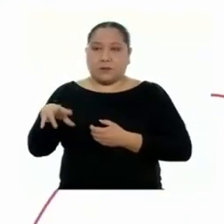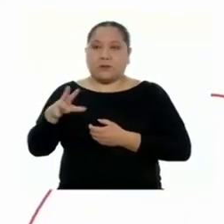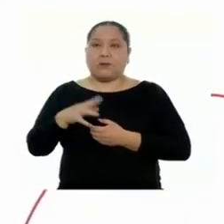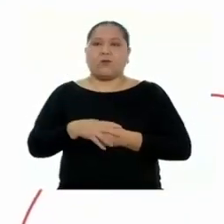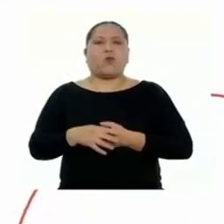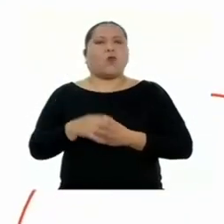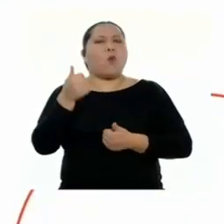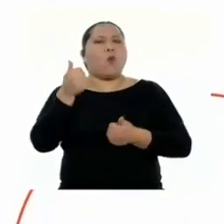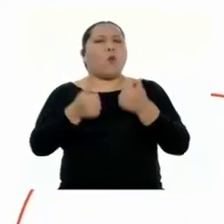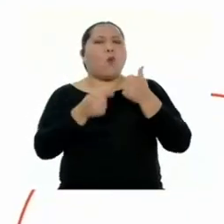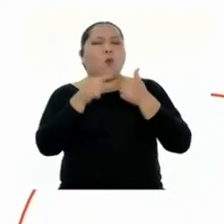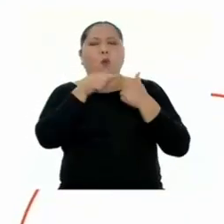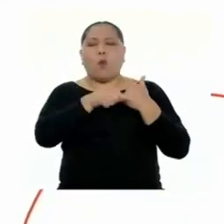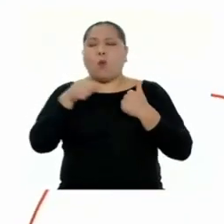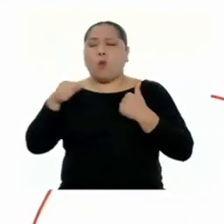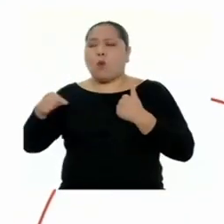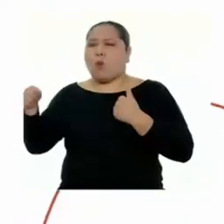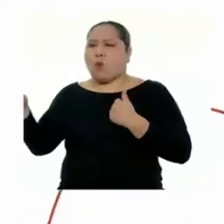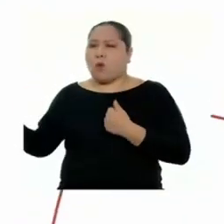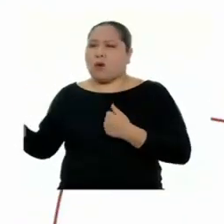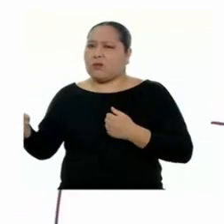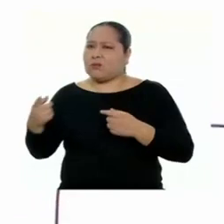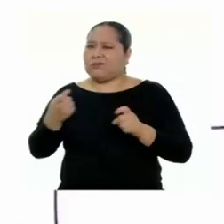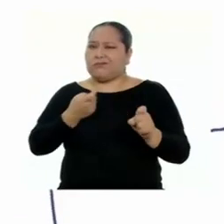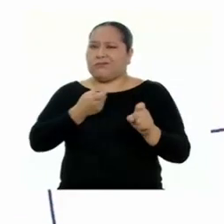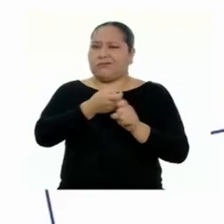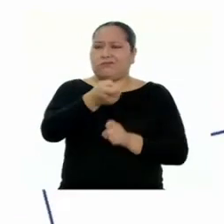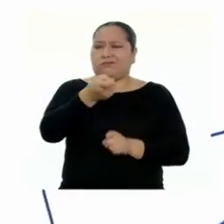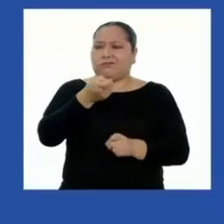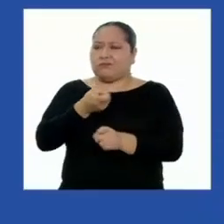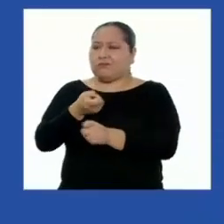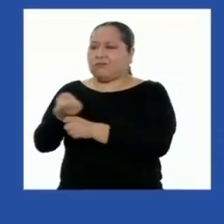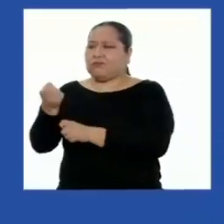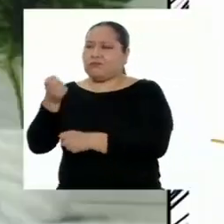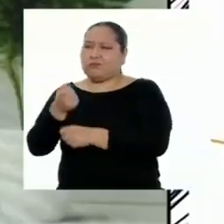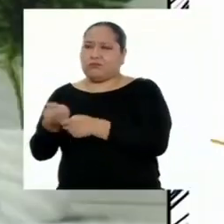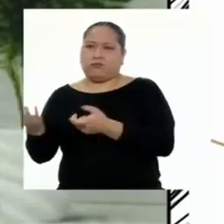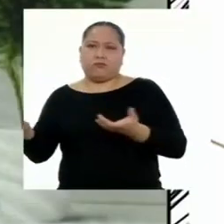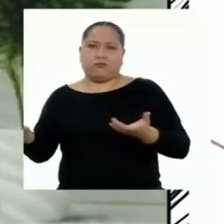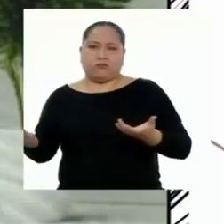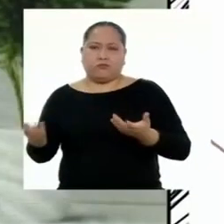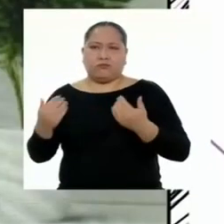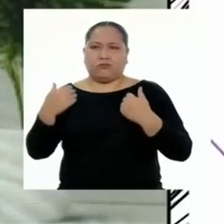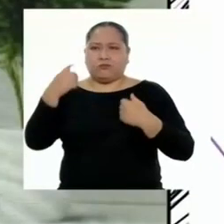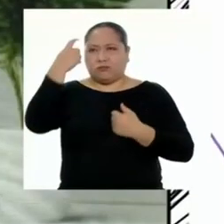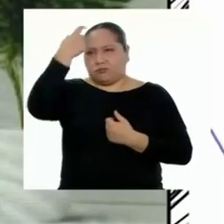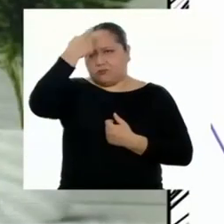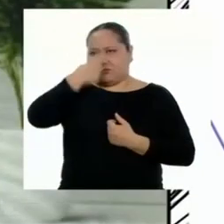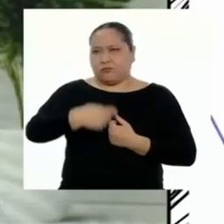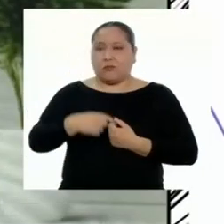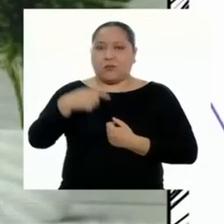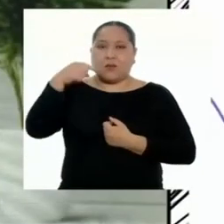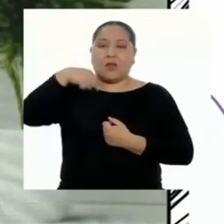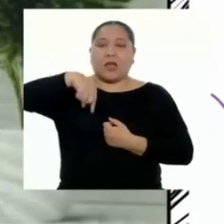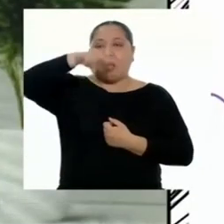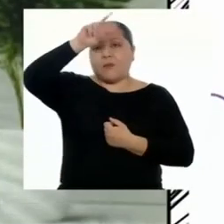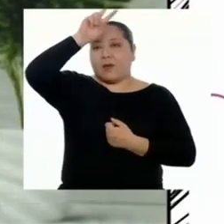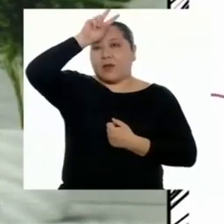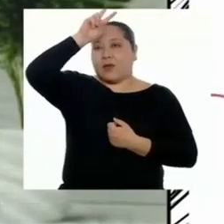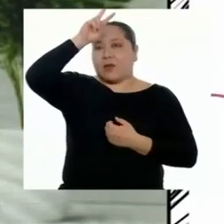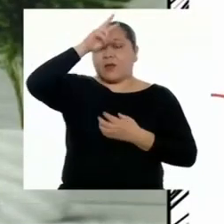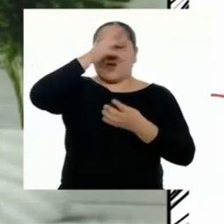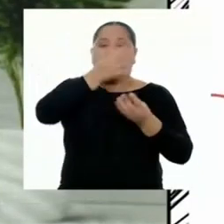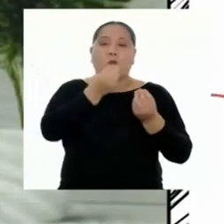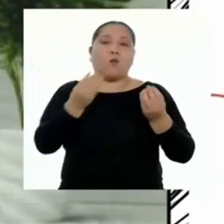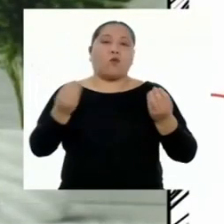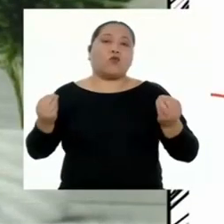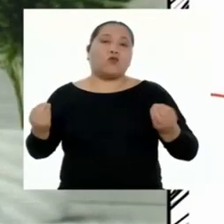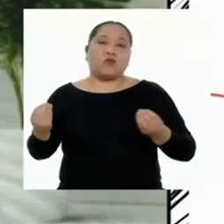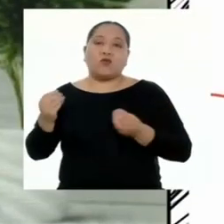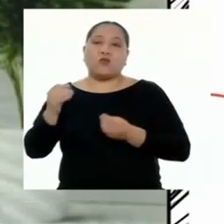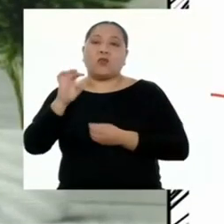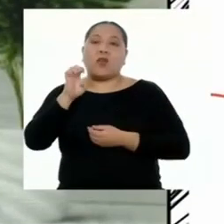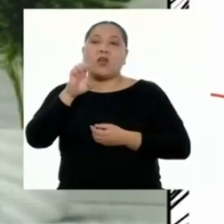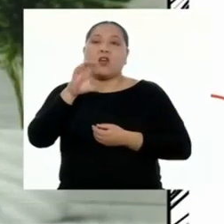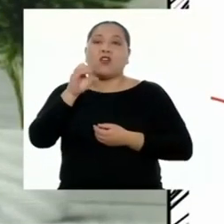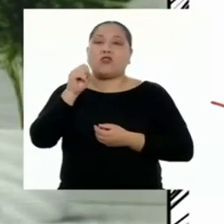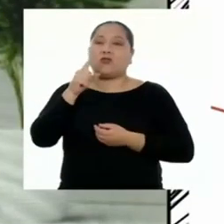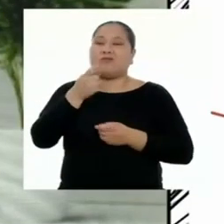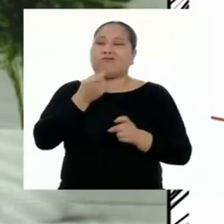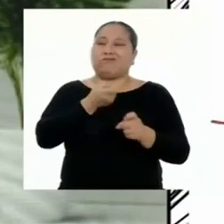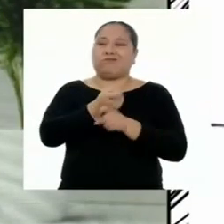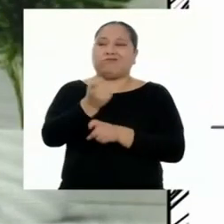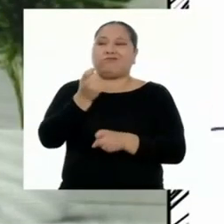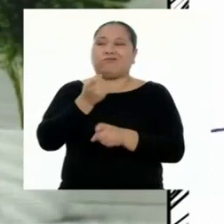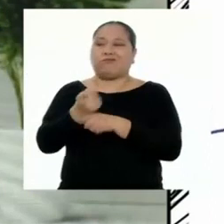país se encuentra afectado por las acciones humanas? En el Perú tenemos varios ecosistemas que presentan